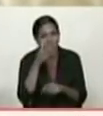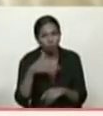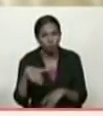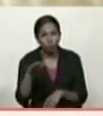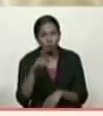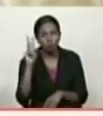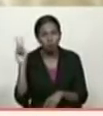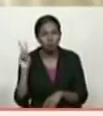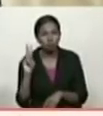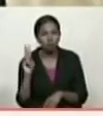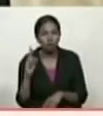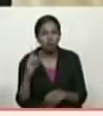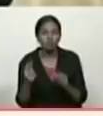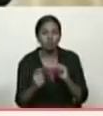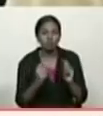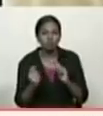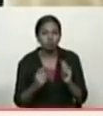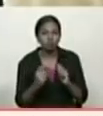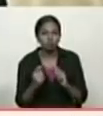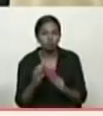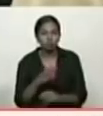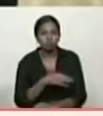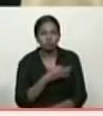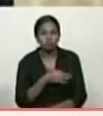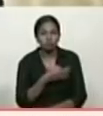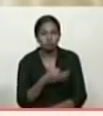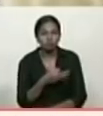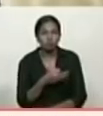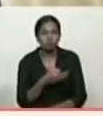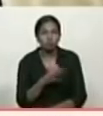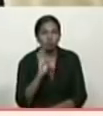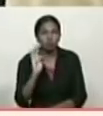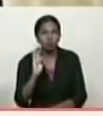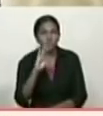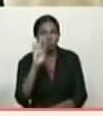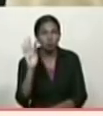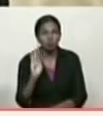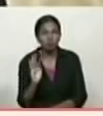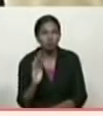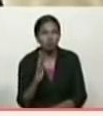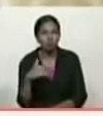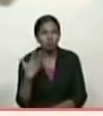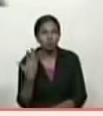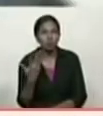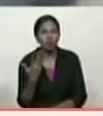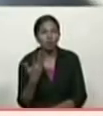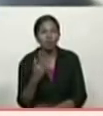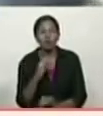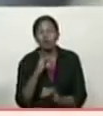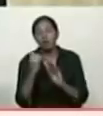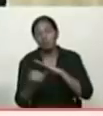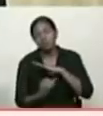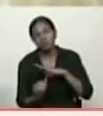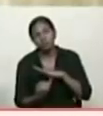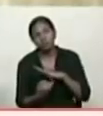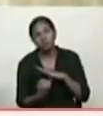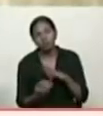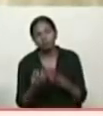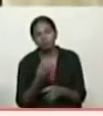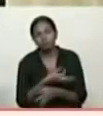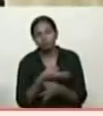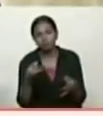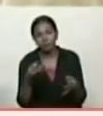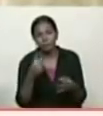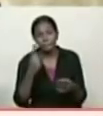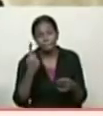contempla el diálogo social, la institucionalidad aquí, el marco, el andamiaje constitucional, institucional es muy rico. Lo que hay que tener